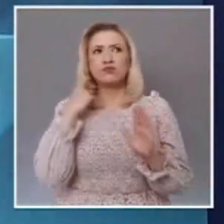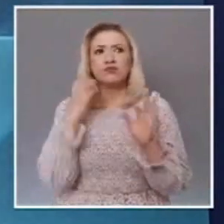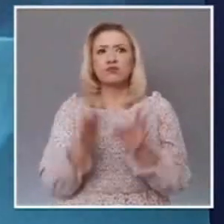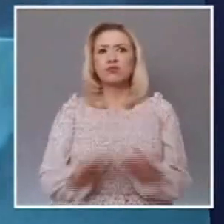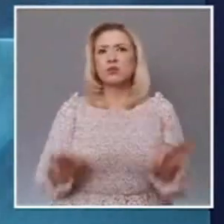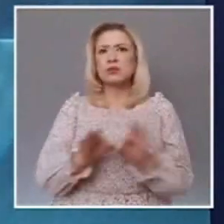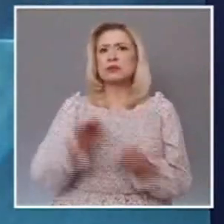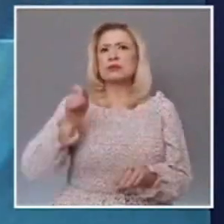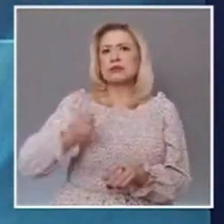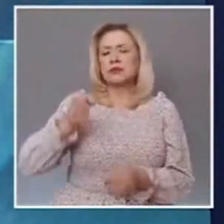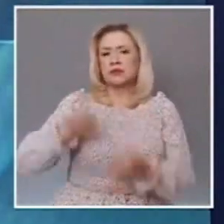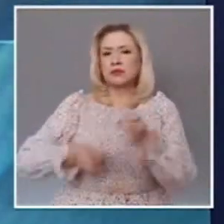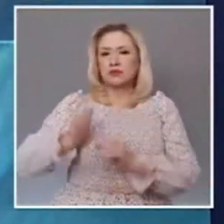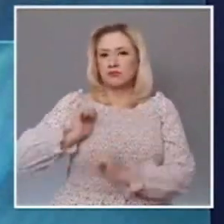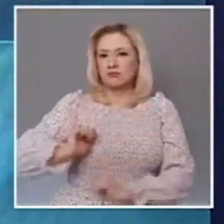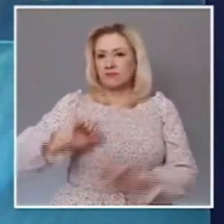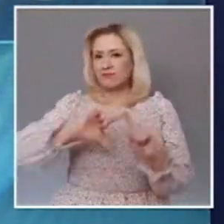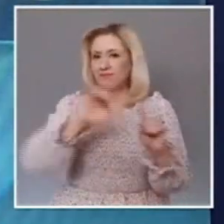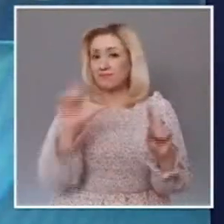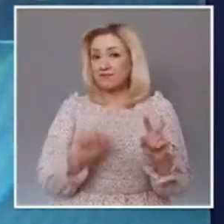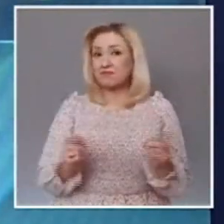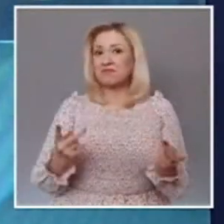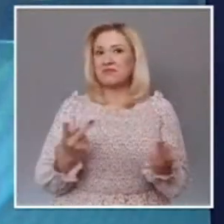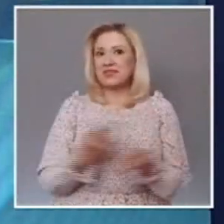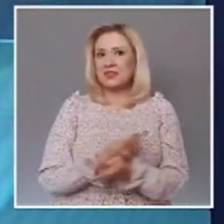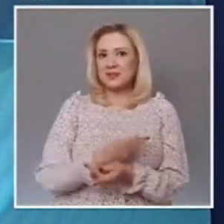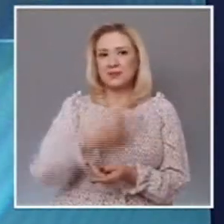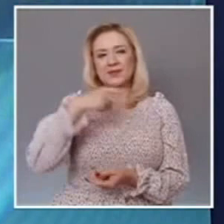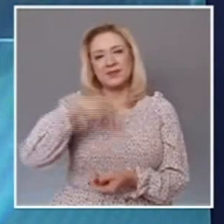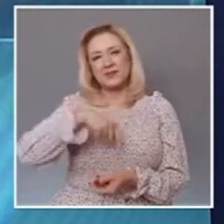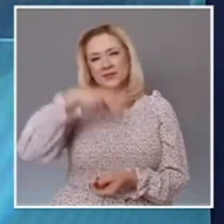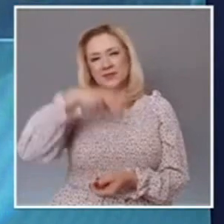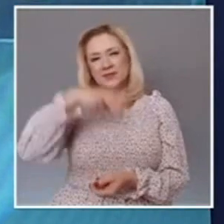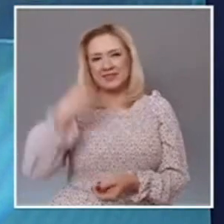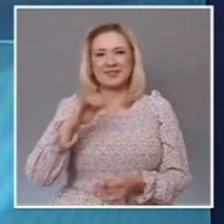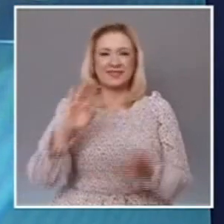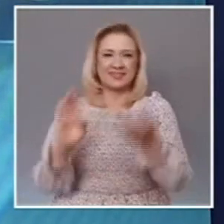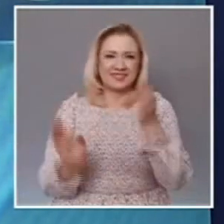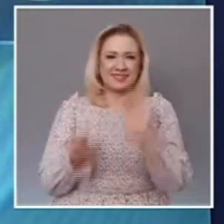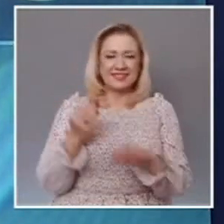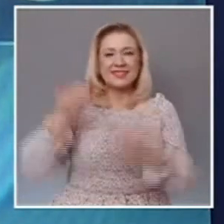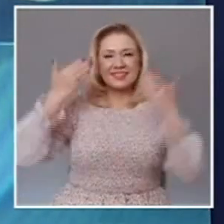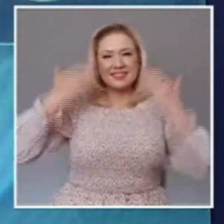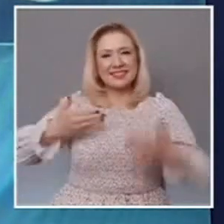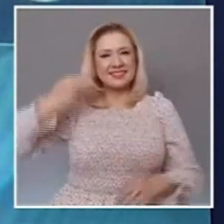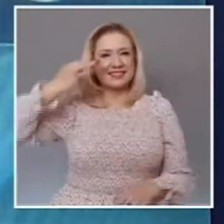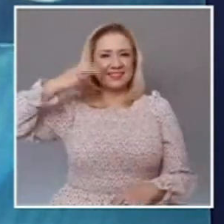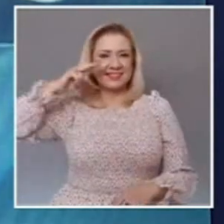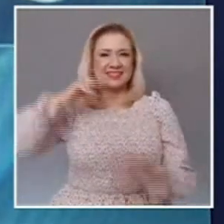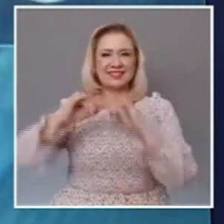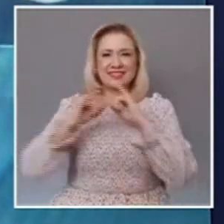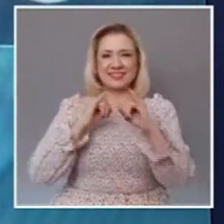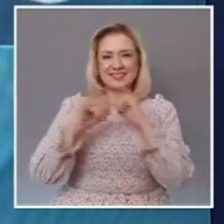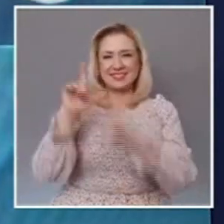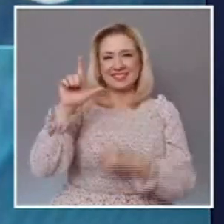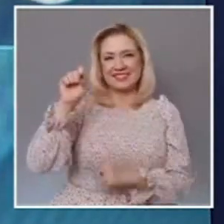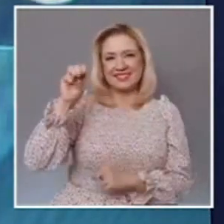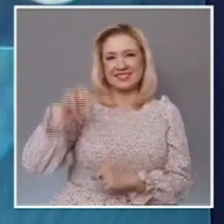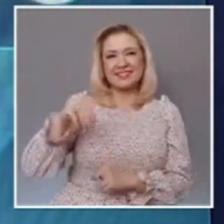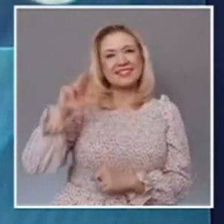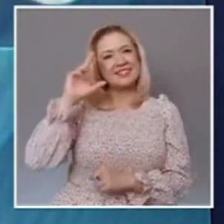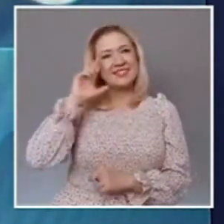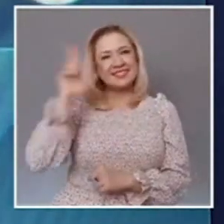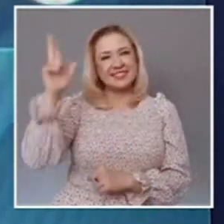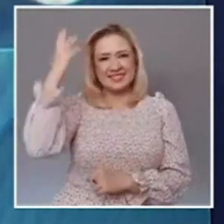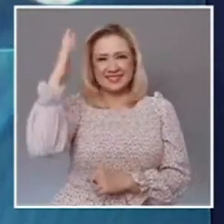de la Federación. Saludamos con gusto a Nidia Díaz, quien nos acompaña en la interpretación en lengua de señas mexicana. Hola, Nidia. Y es